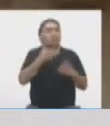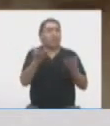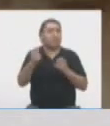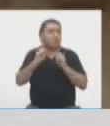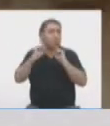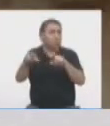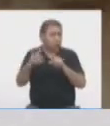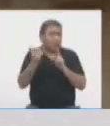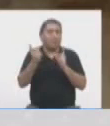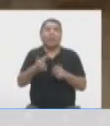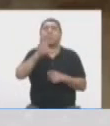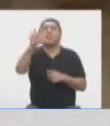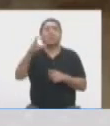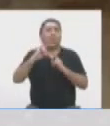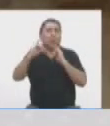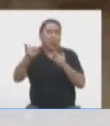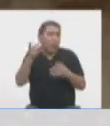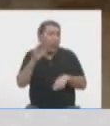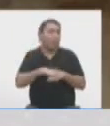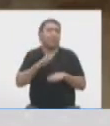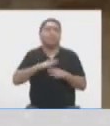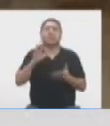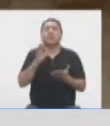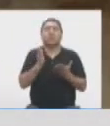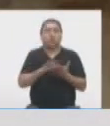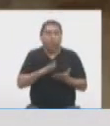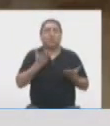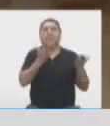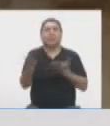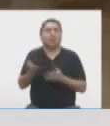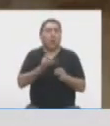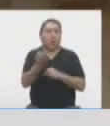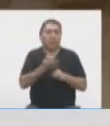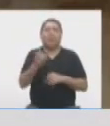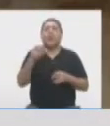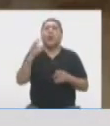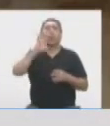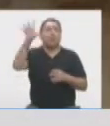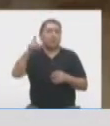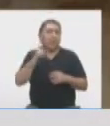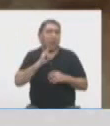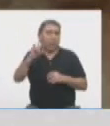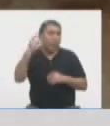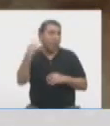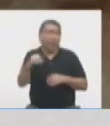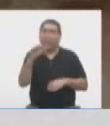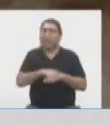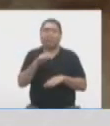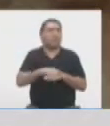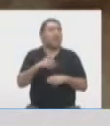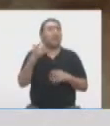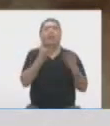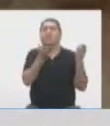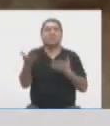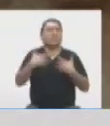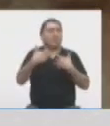fue fueron fueron personas que estaban contratadas por el gobierno nacional para desestabilizar quieres saber qué dijo ad no solo de la aprobación de la ley